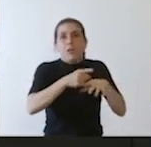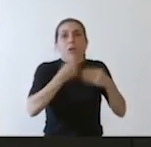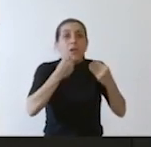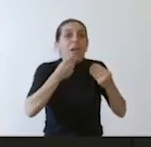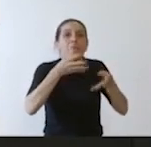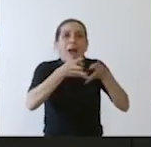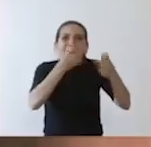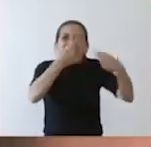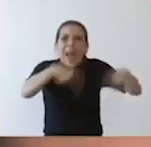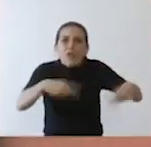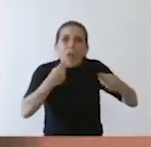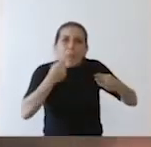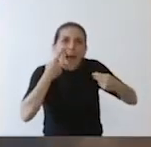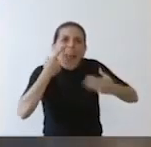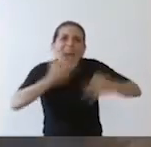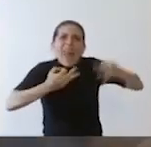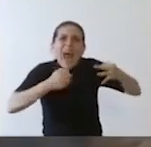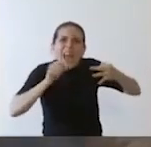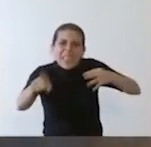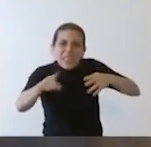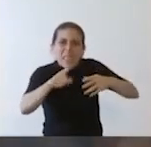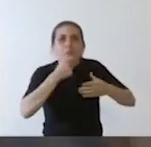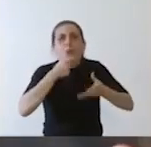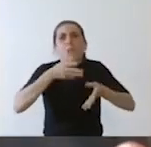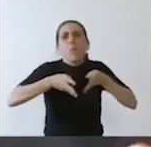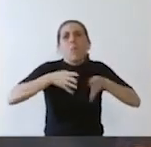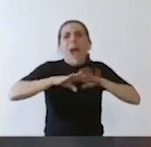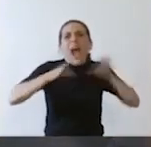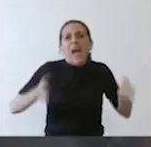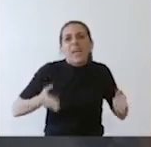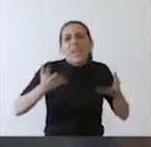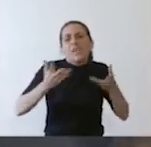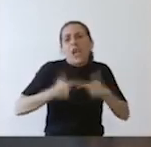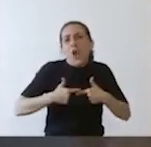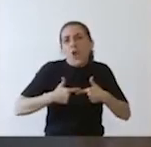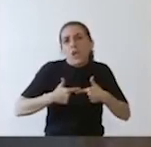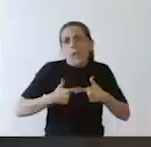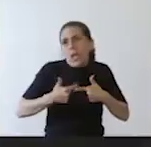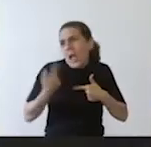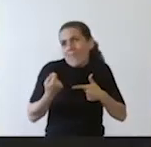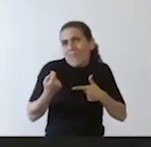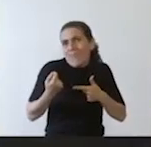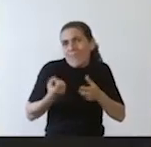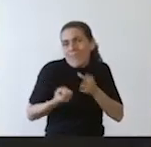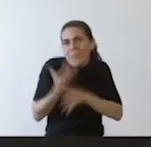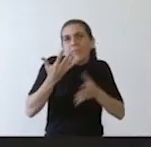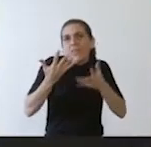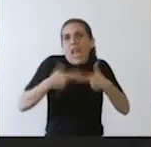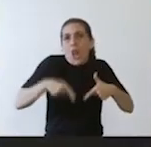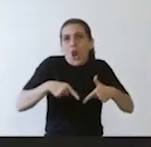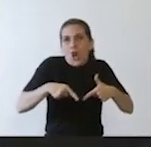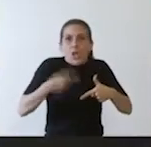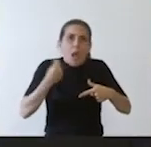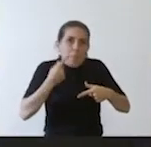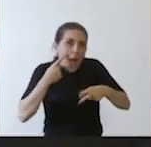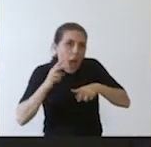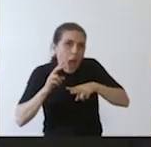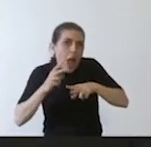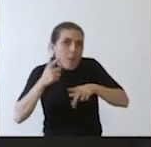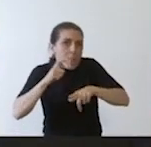realizar cada uno de esos estudios, que son máquinas de última tecnología con la posibilidad de generar el